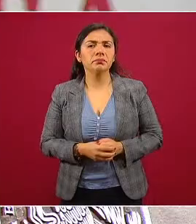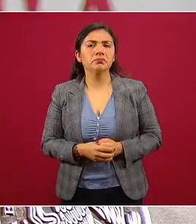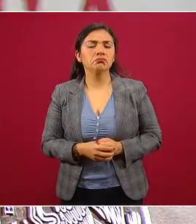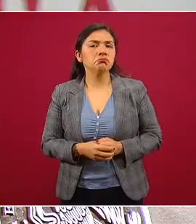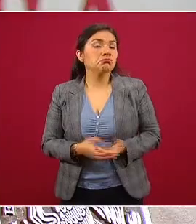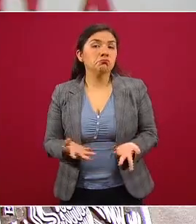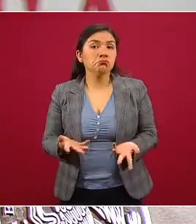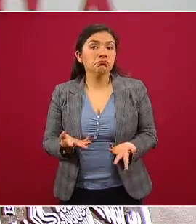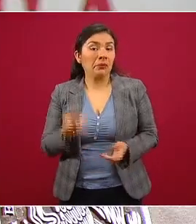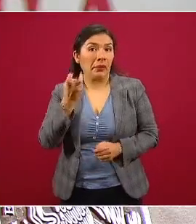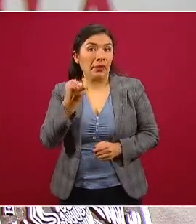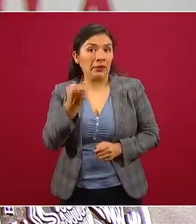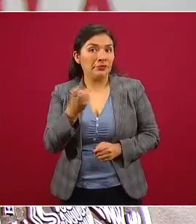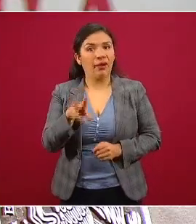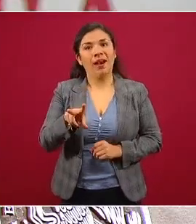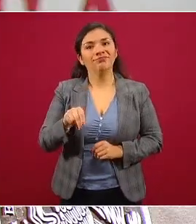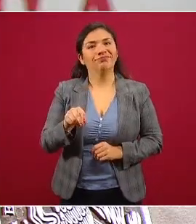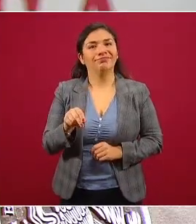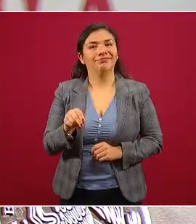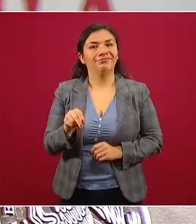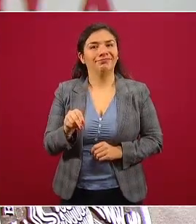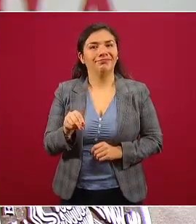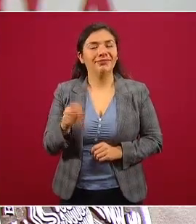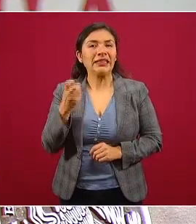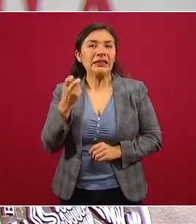pero no es